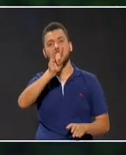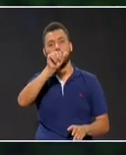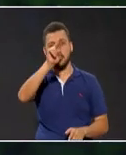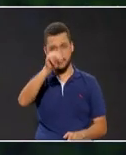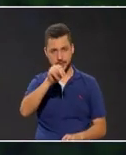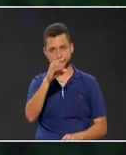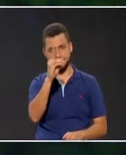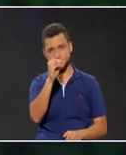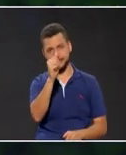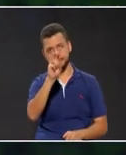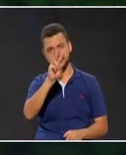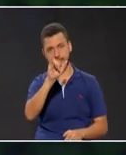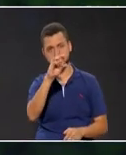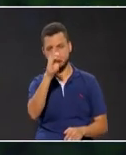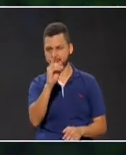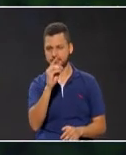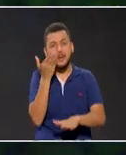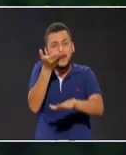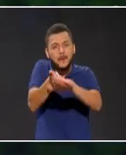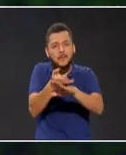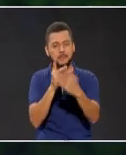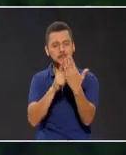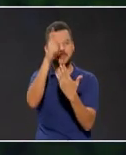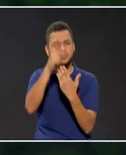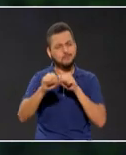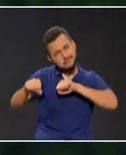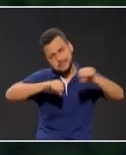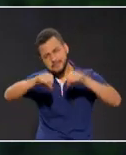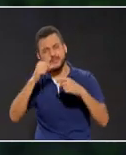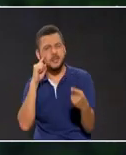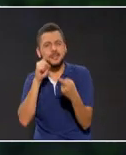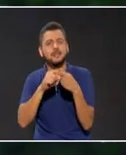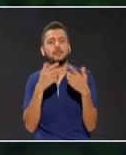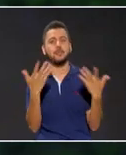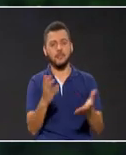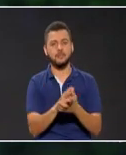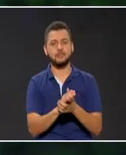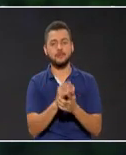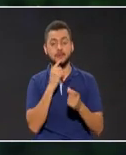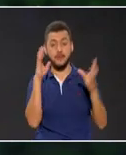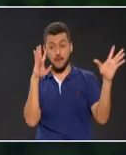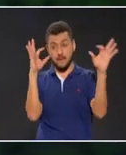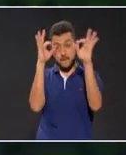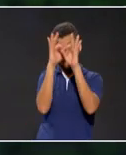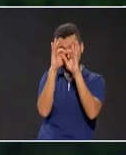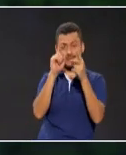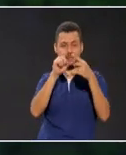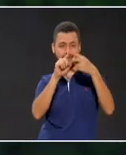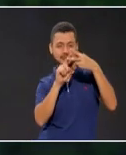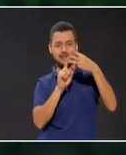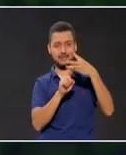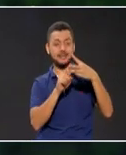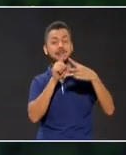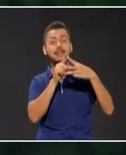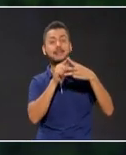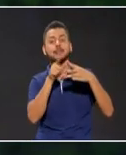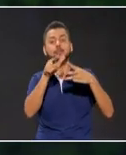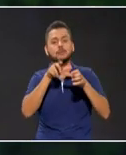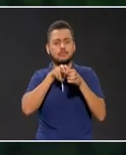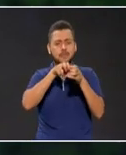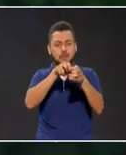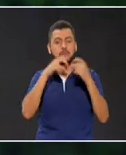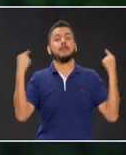ciudad se mueva mucho más rápido, de un punto A a un punto B, origen-destino. Tenemos tres enfoques. El primero, transporte público masivo, que